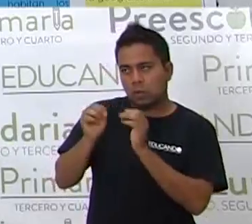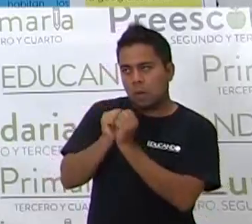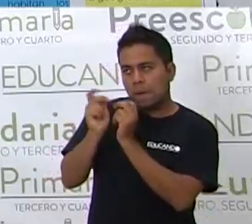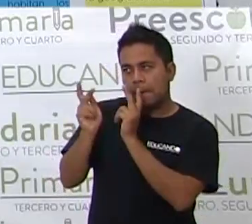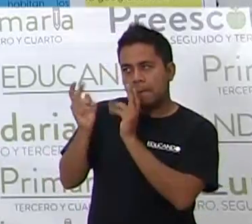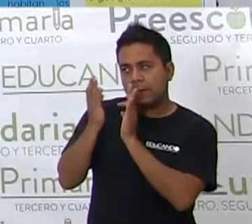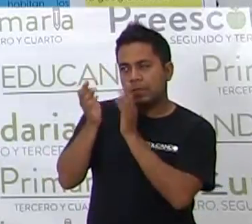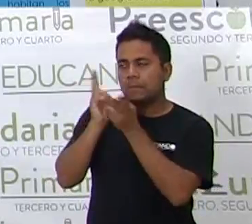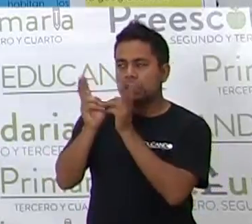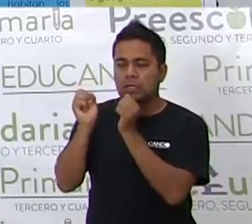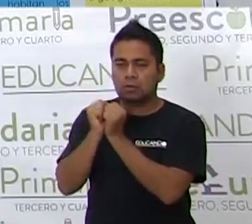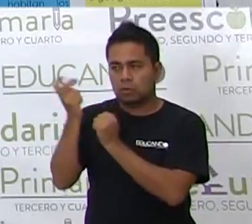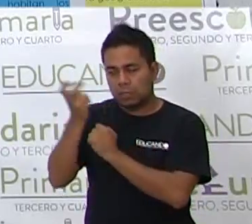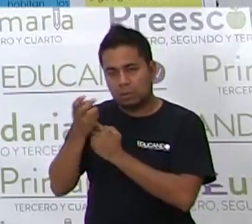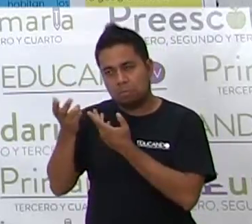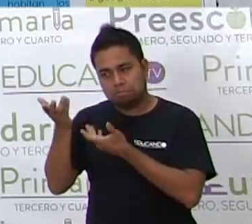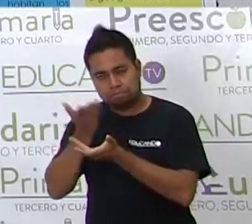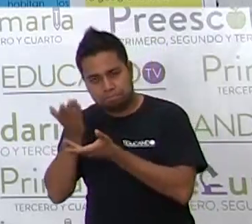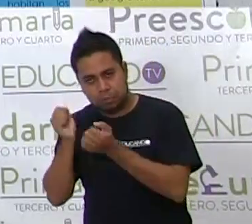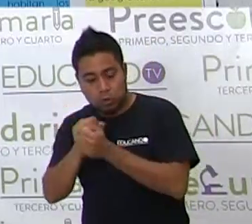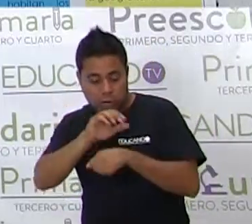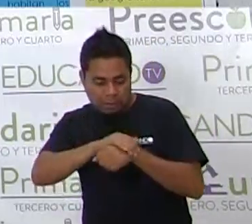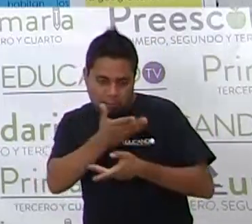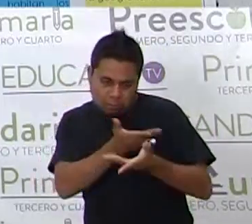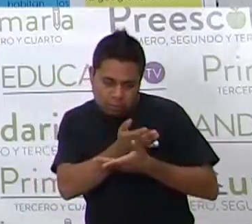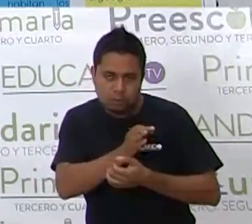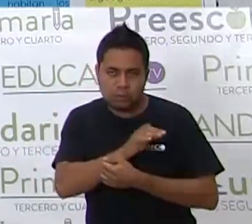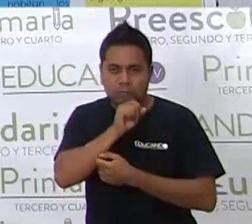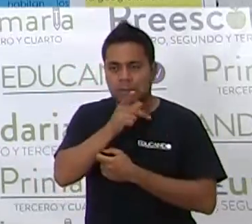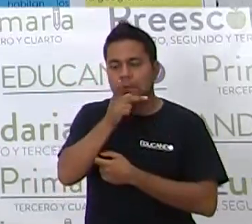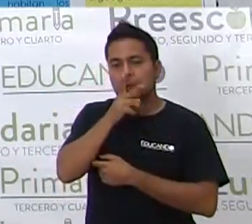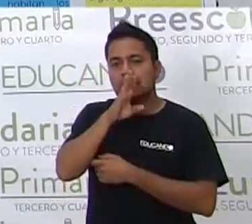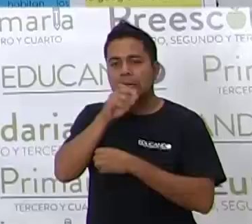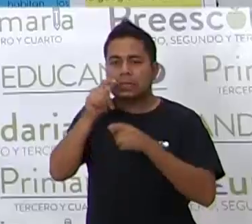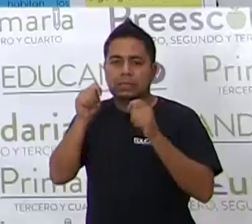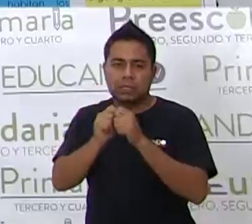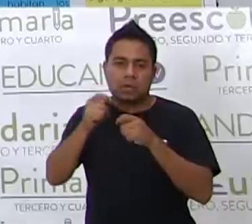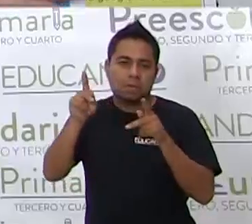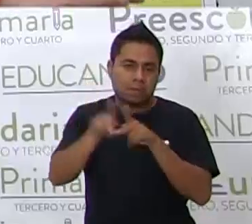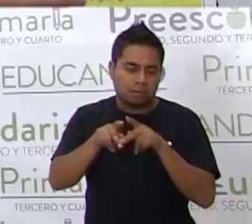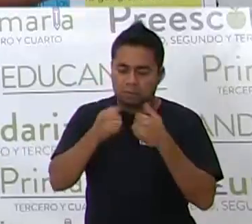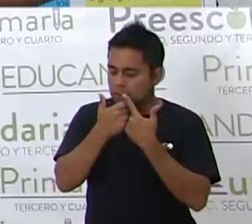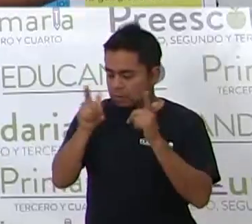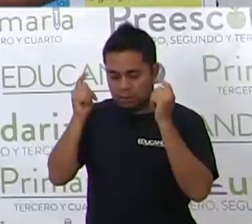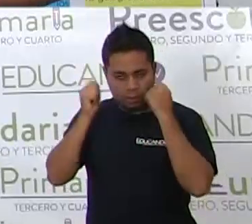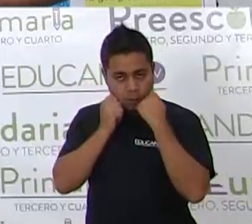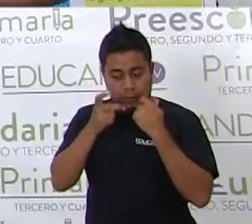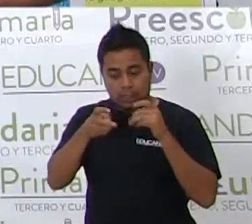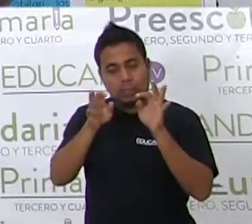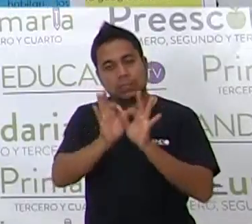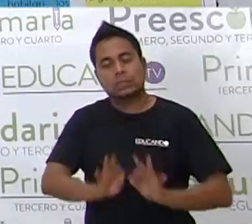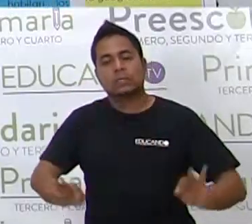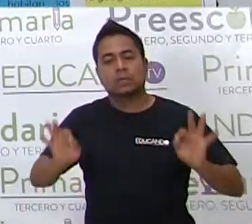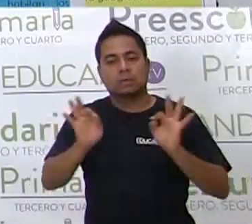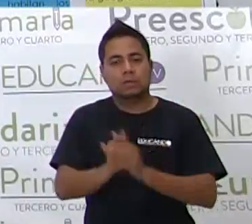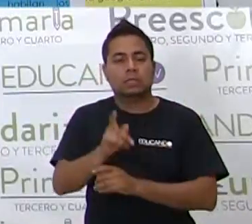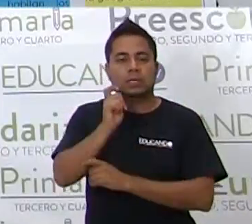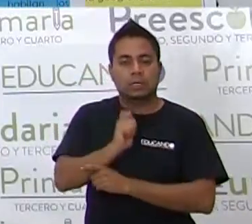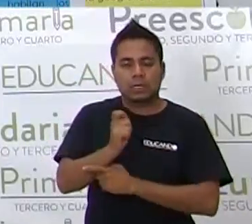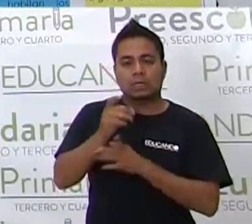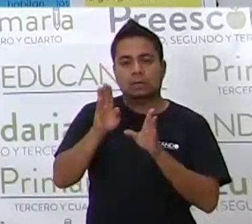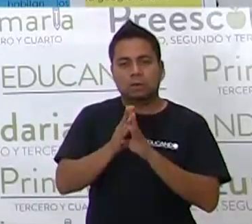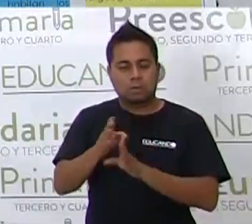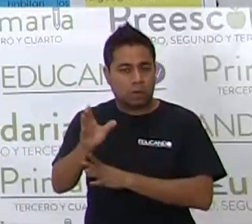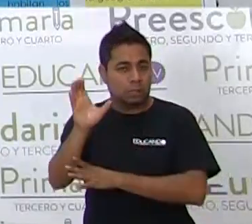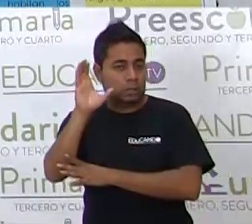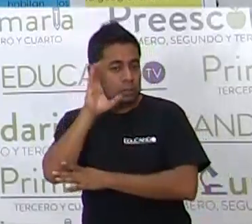ellos, poder compartir tus leyendas con tus amigos, con papá, mamá, tío, primo, con quien sea. Lo importante aquí es escuchar